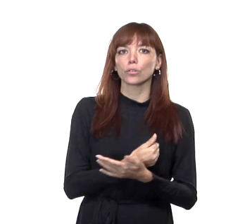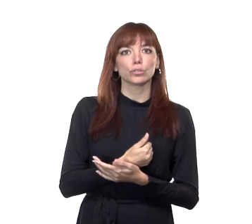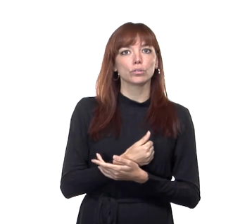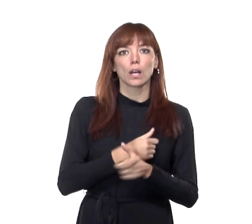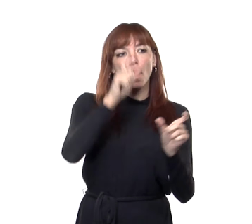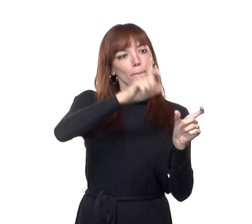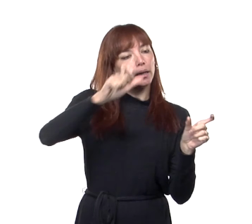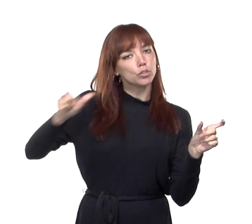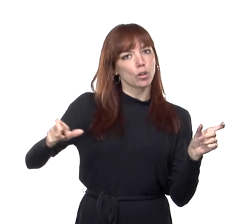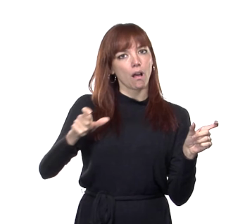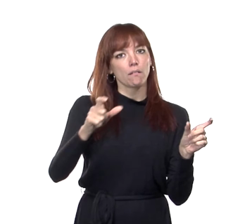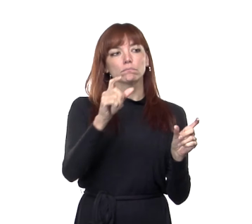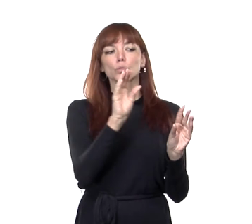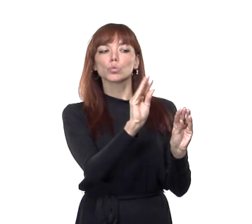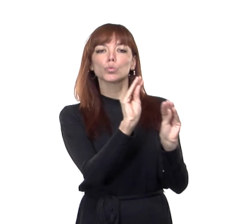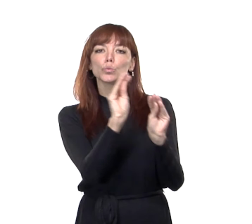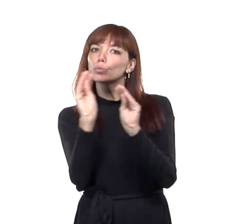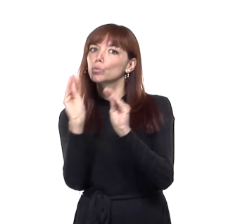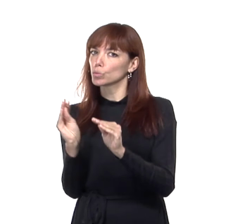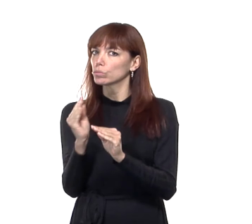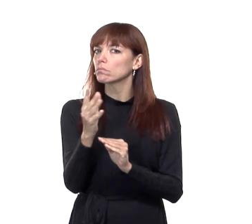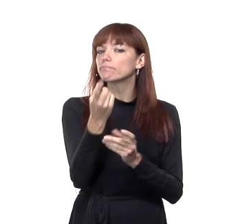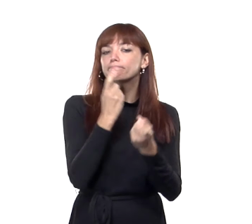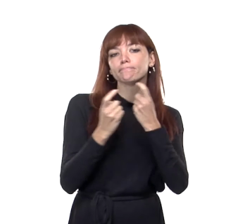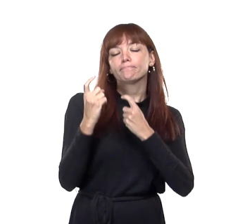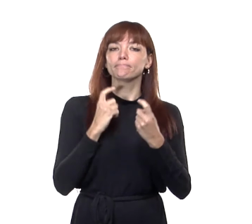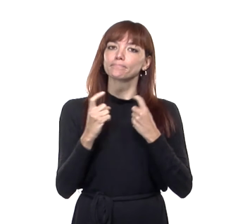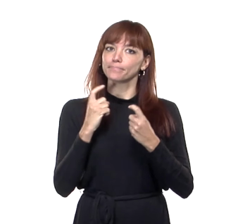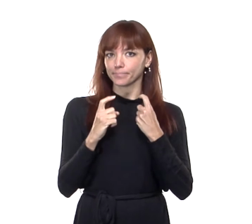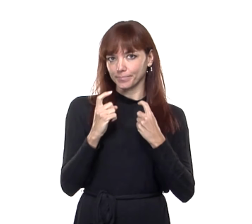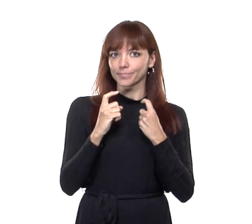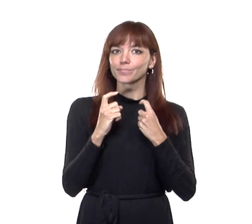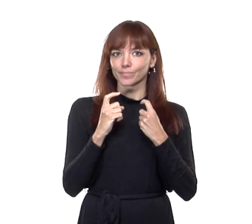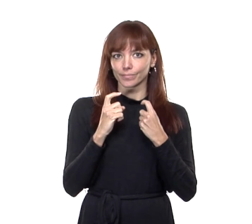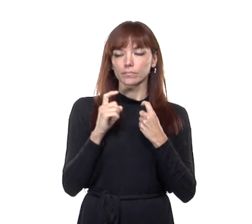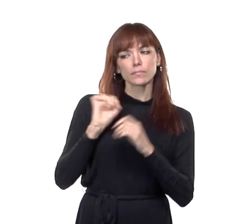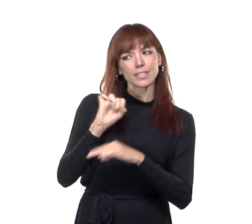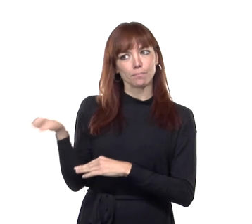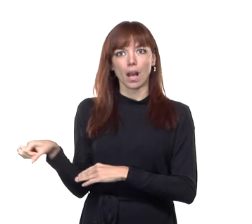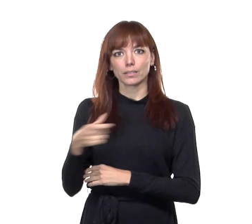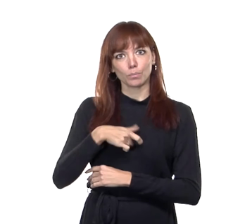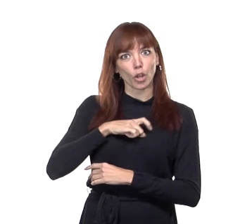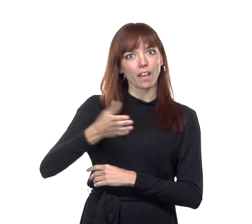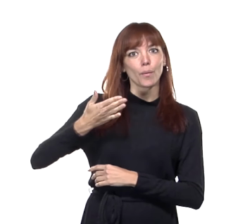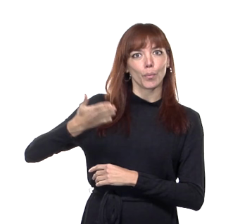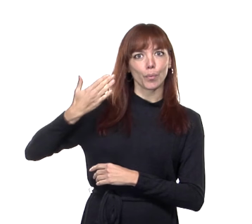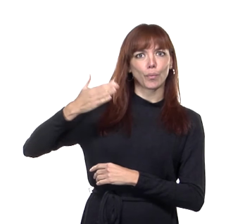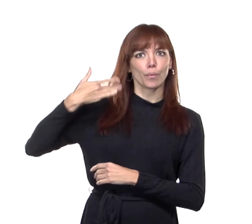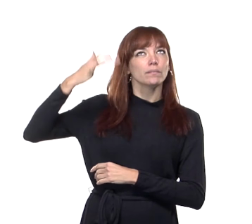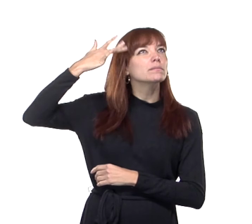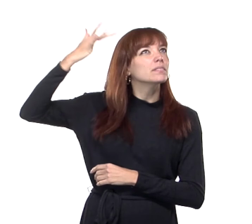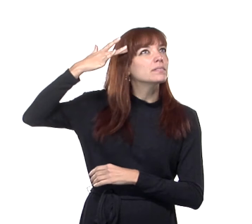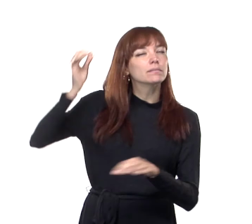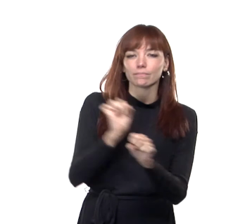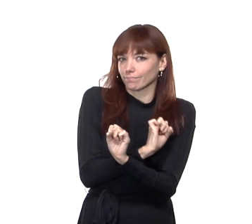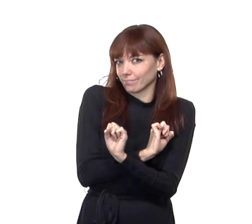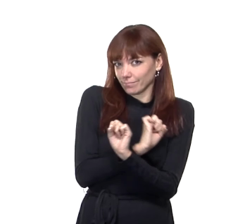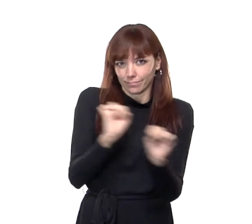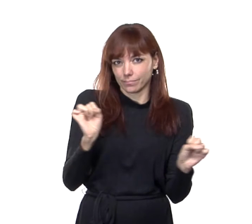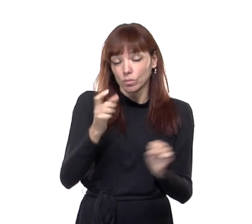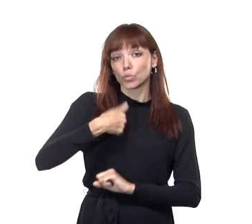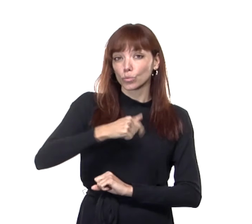solamente eso sino que tenemos muchos datos de lo que muchos más datos de lo que la stasi pudiera haber imaginado o soñado tener